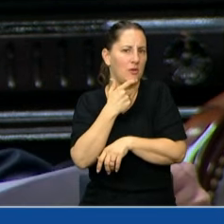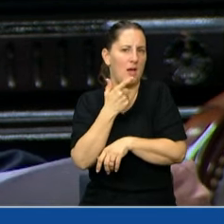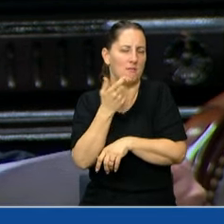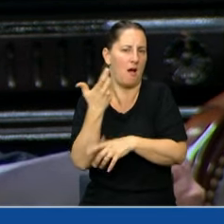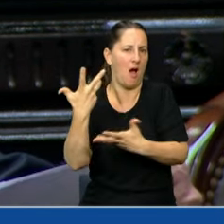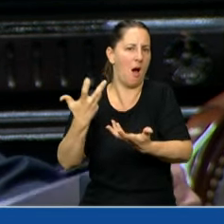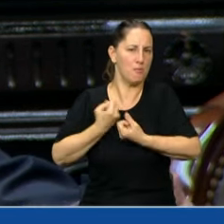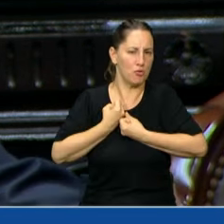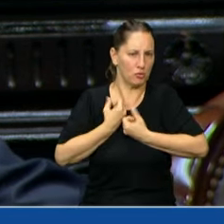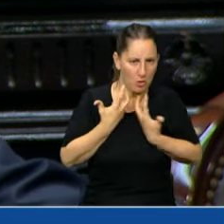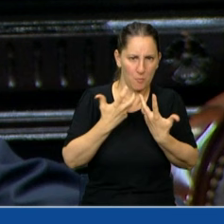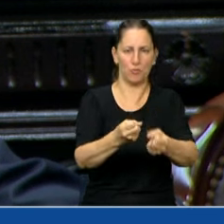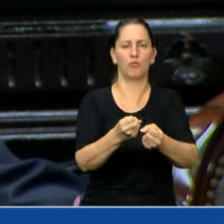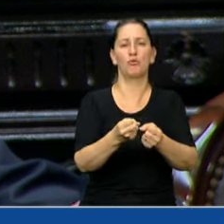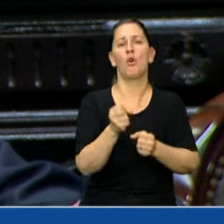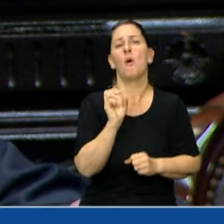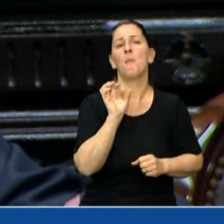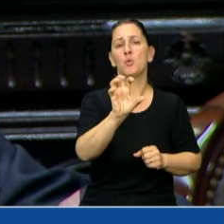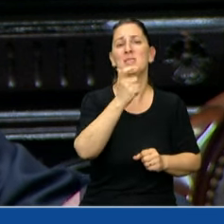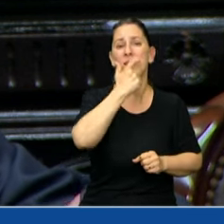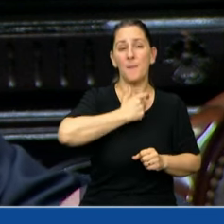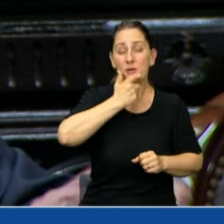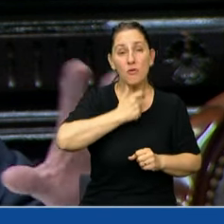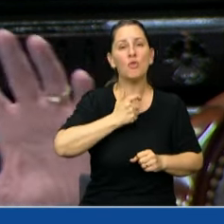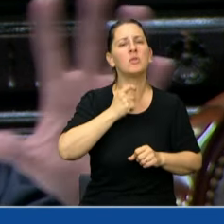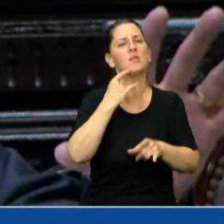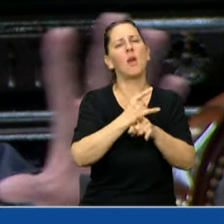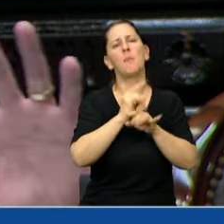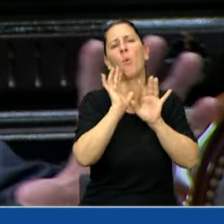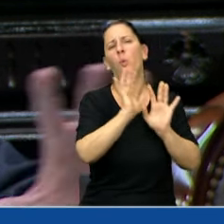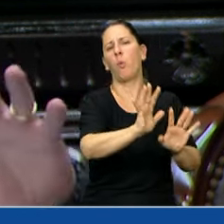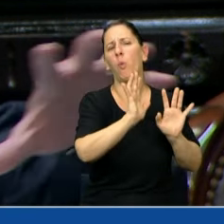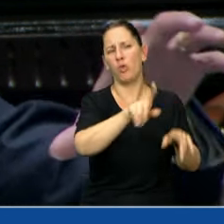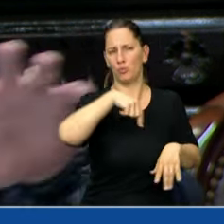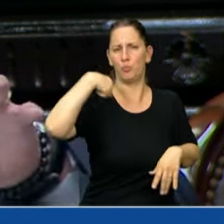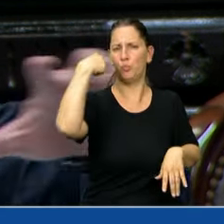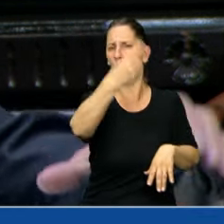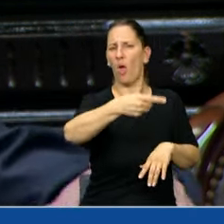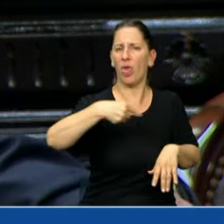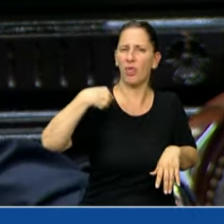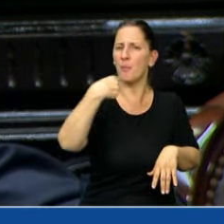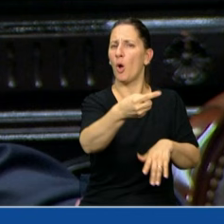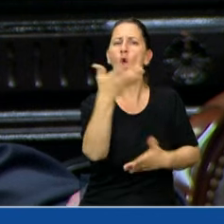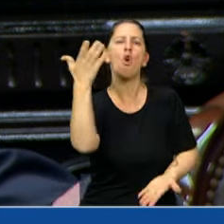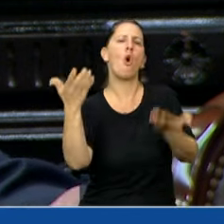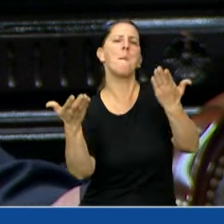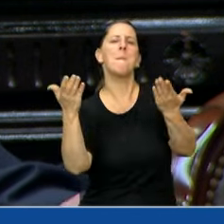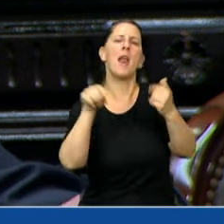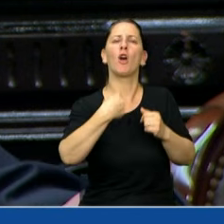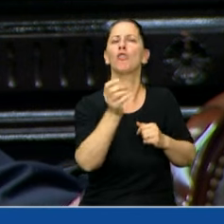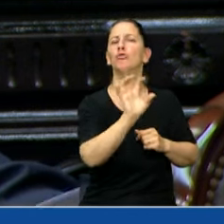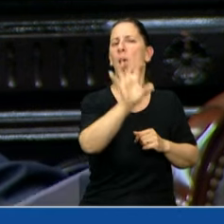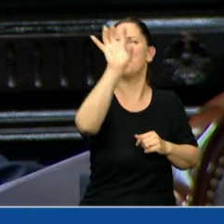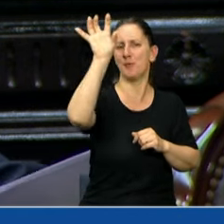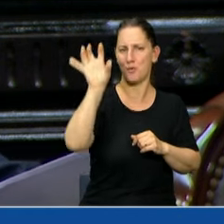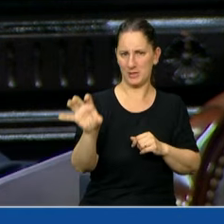perdonarían Mendoza es una provincia postergada con las provincias vecinas de cuyo